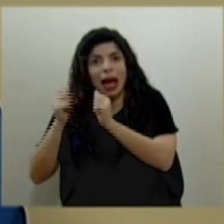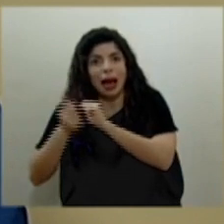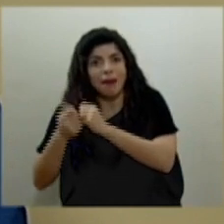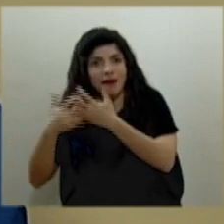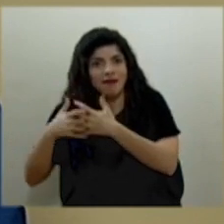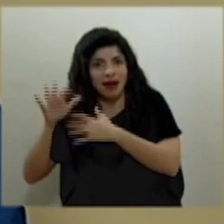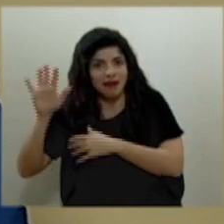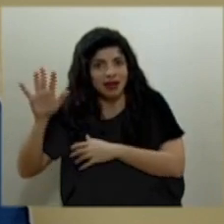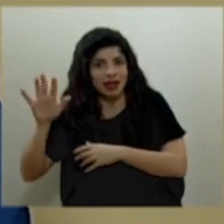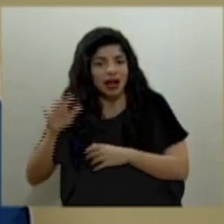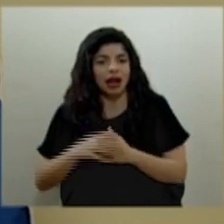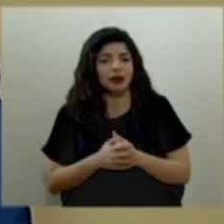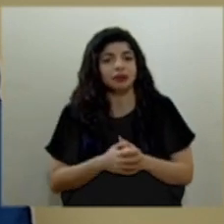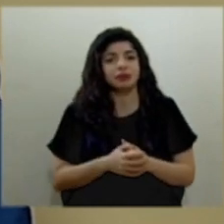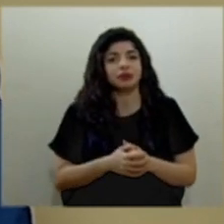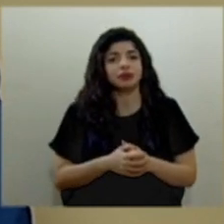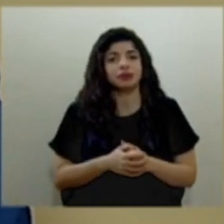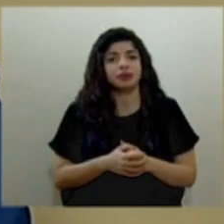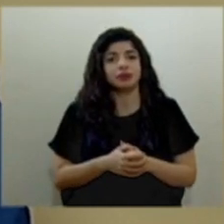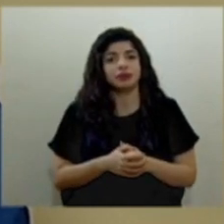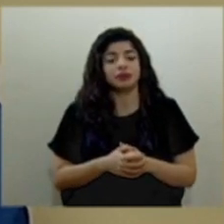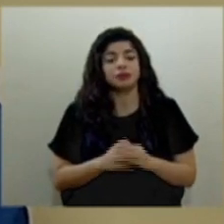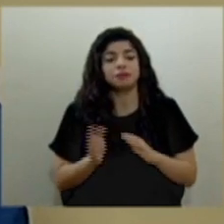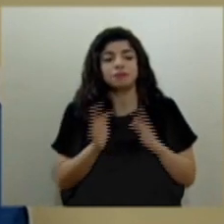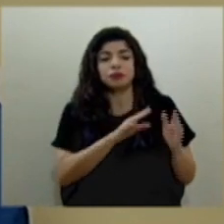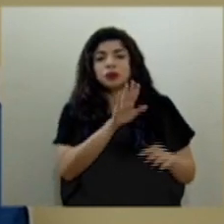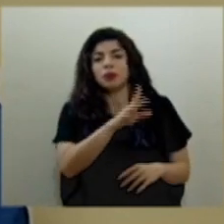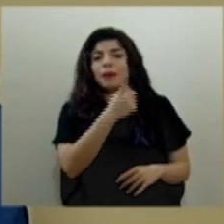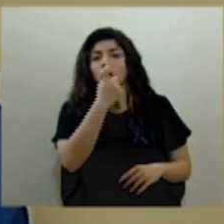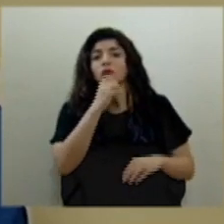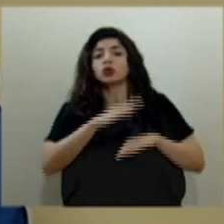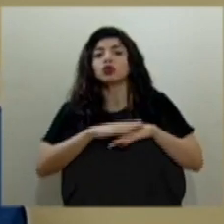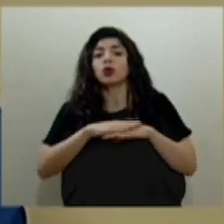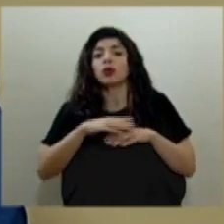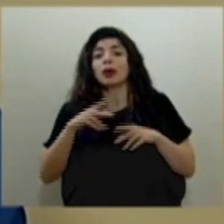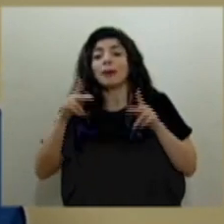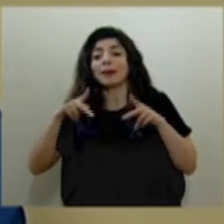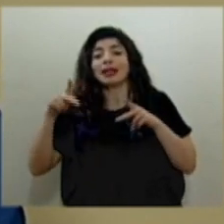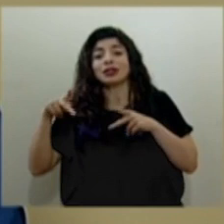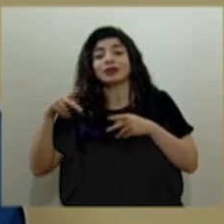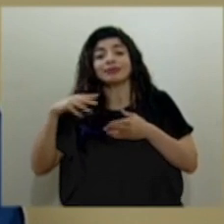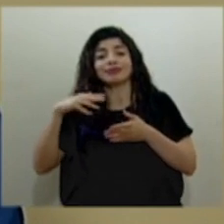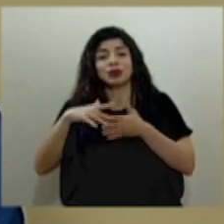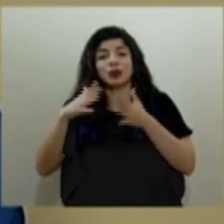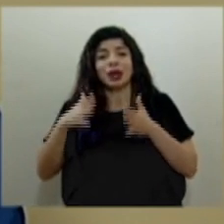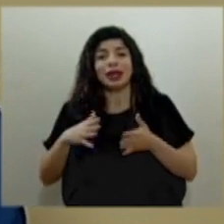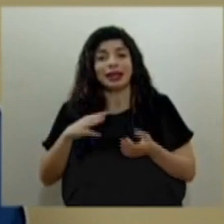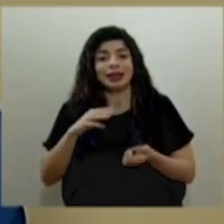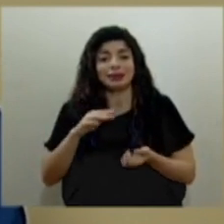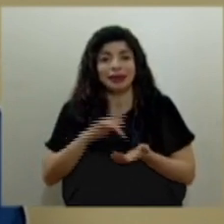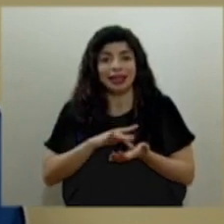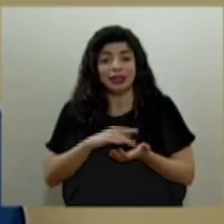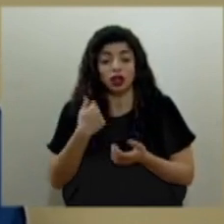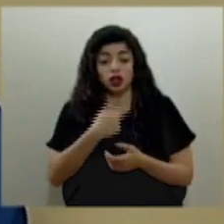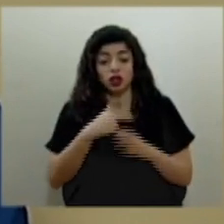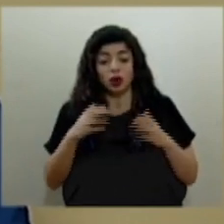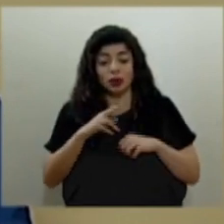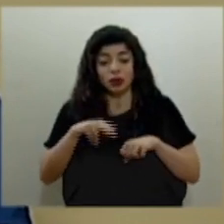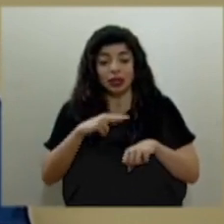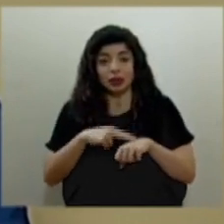fábrica. Y con respecto a su pregunta de los internos, nosotros como Comisión Nacional de